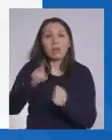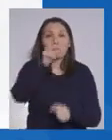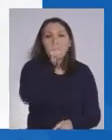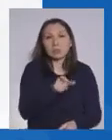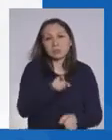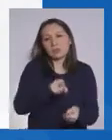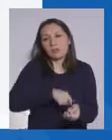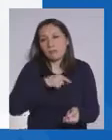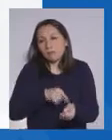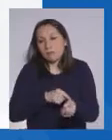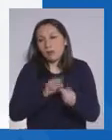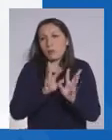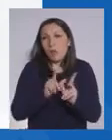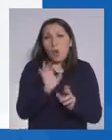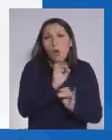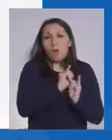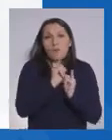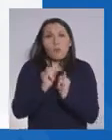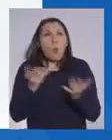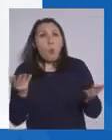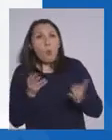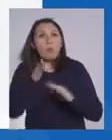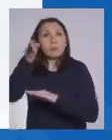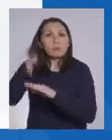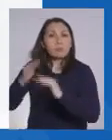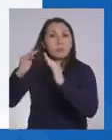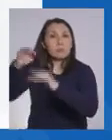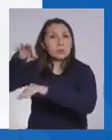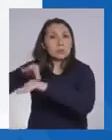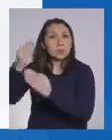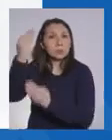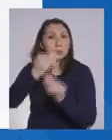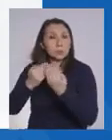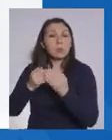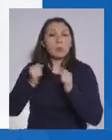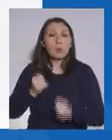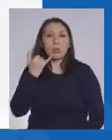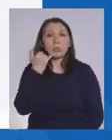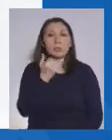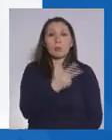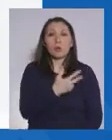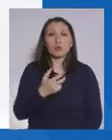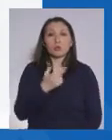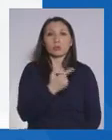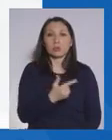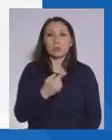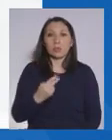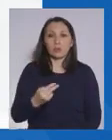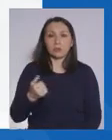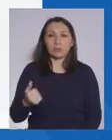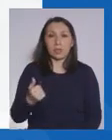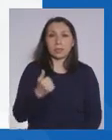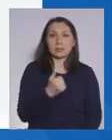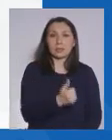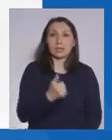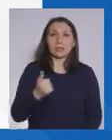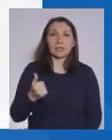o tener información de la residencia sanitaria pueden llamar al 800 72 66